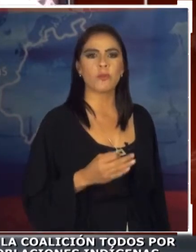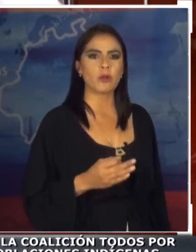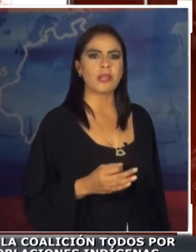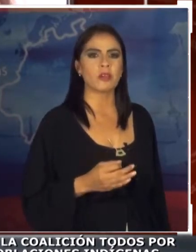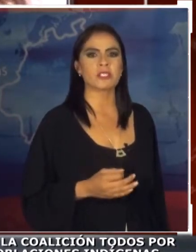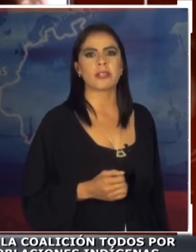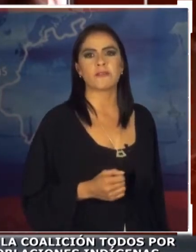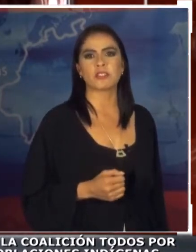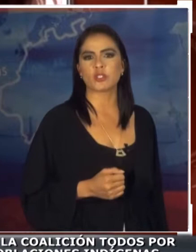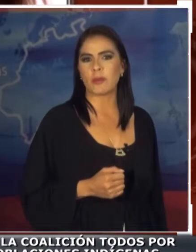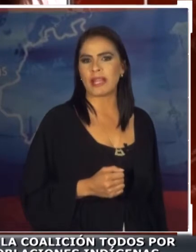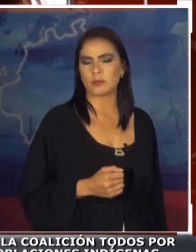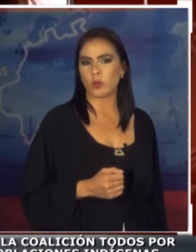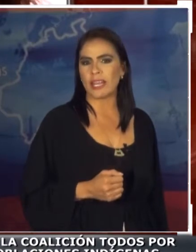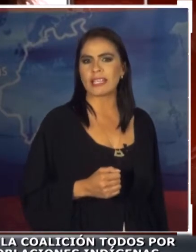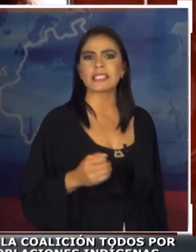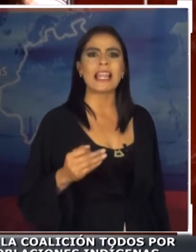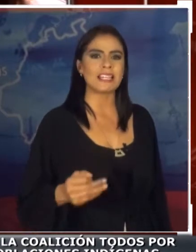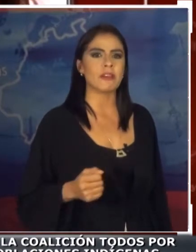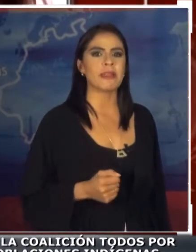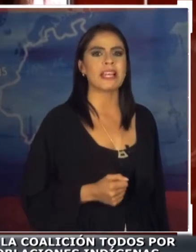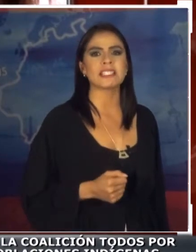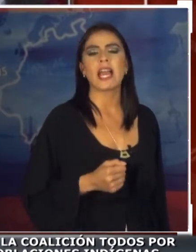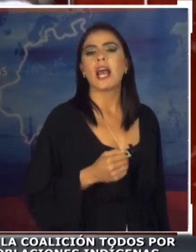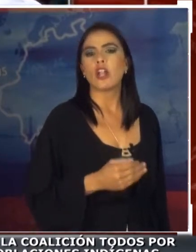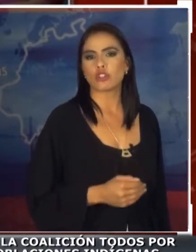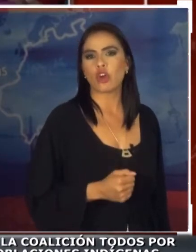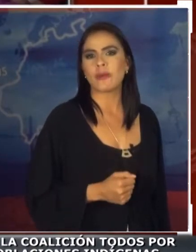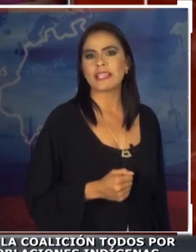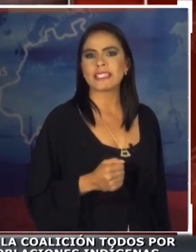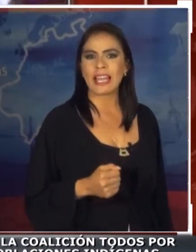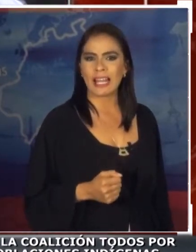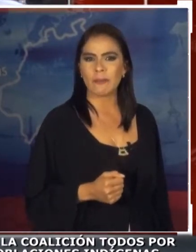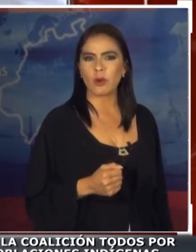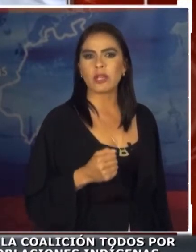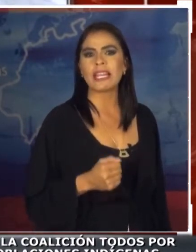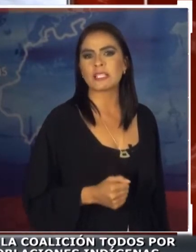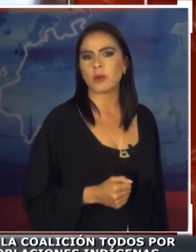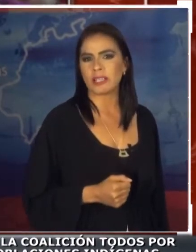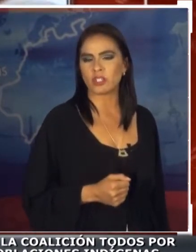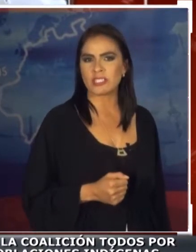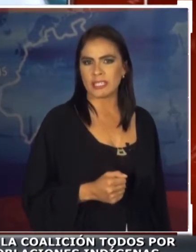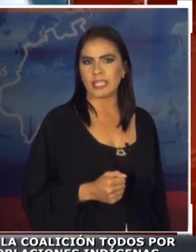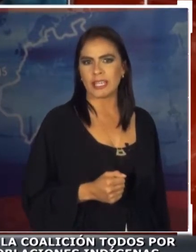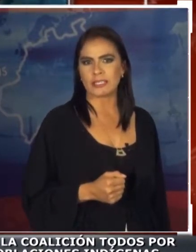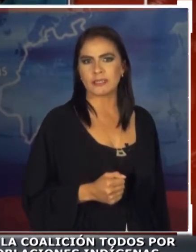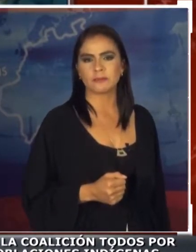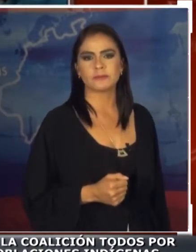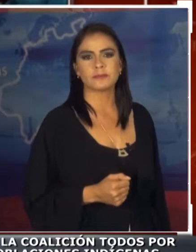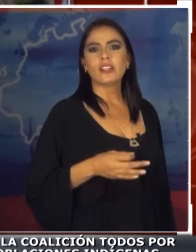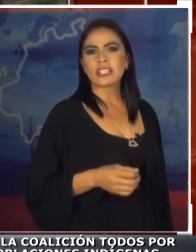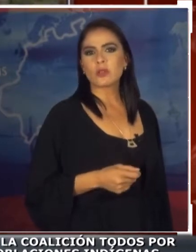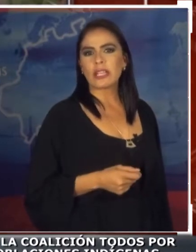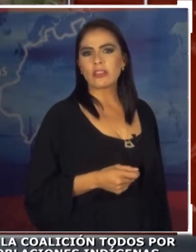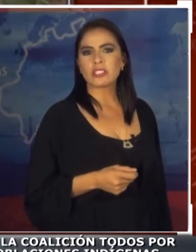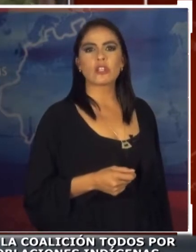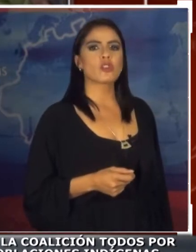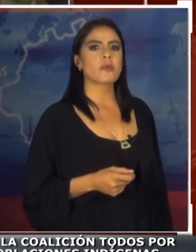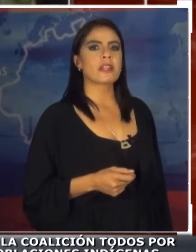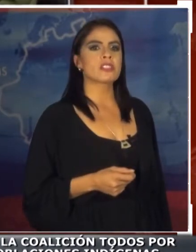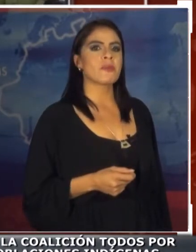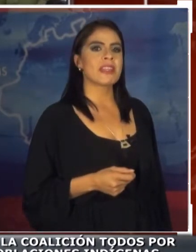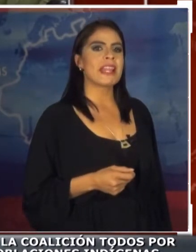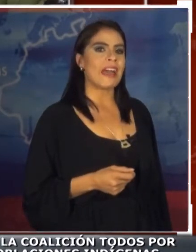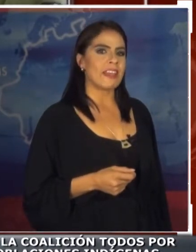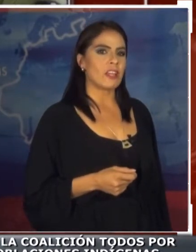juntos por mayores beneficios para las mujeres las familias los jóvenes el campo y las poblaciones indígenas los resultados de